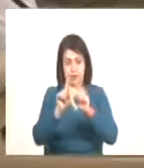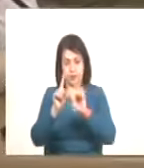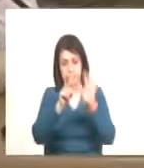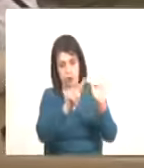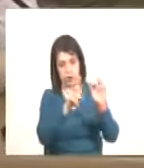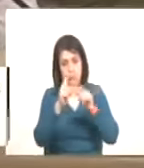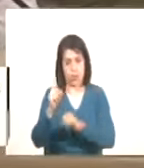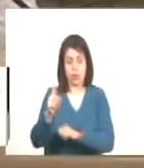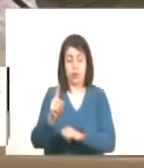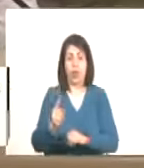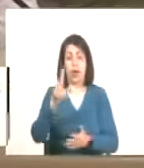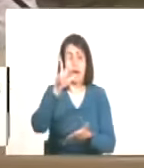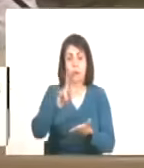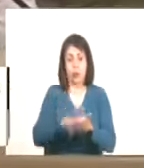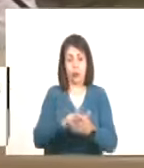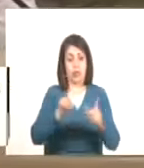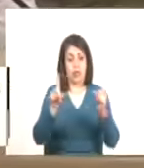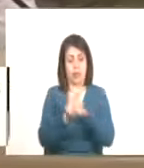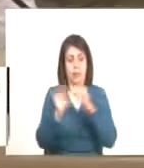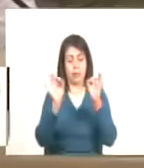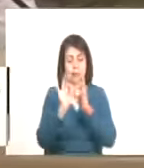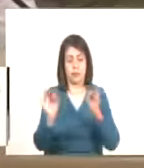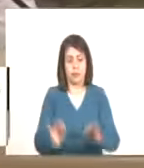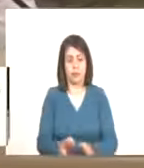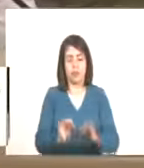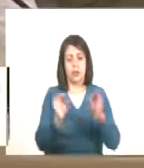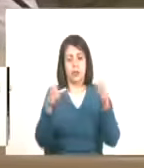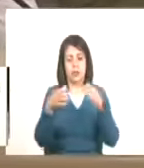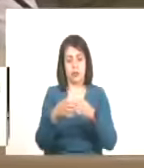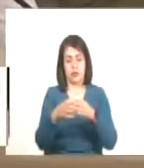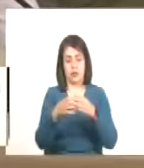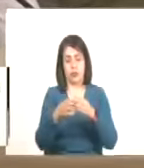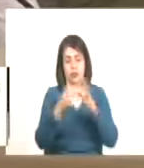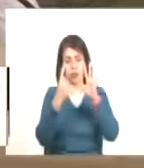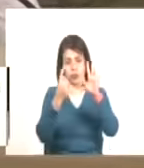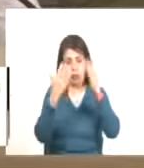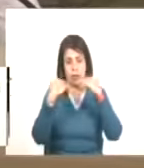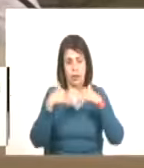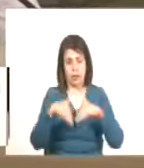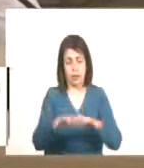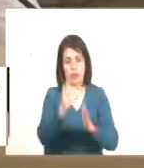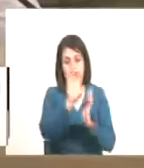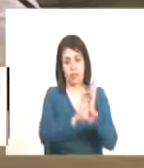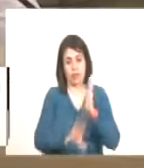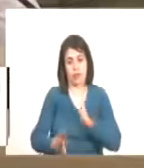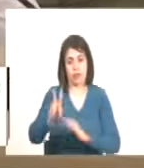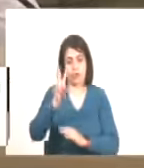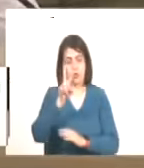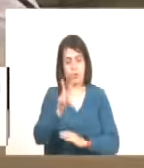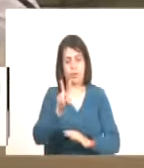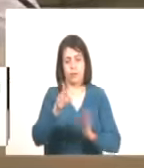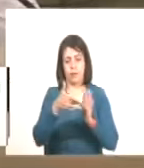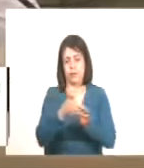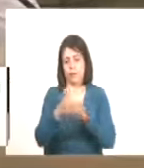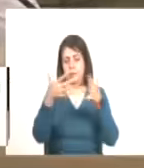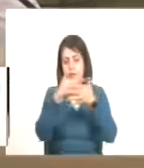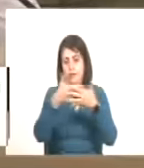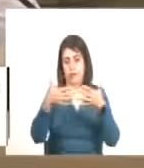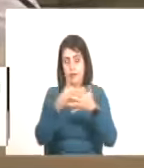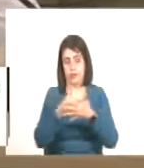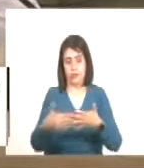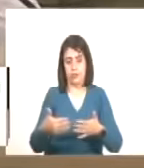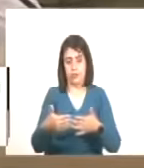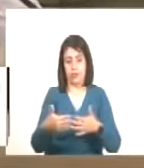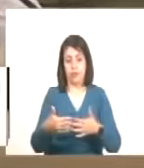71. Se propone aprobar sin modificación la sección sexta correspondiente al capítulo 2, el cual queda redactado en los